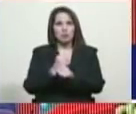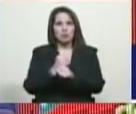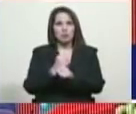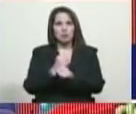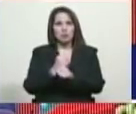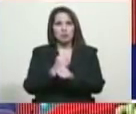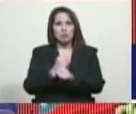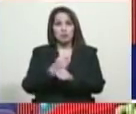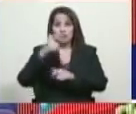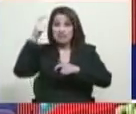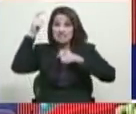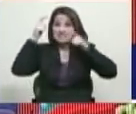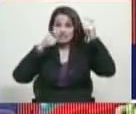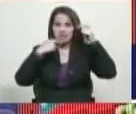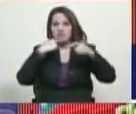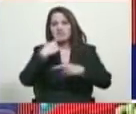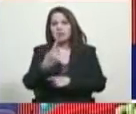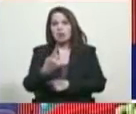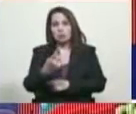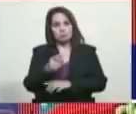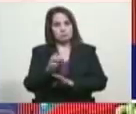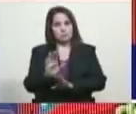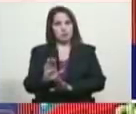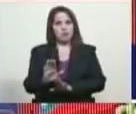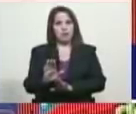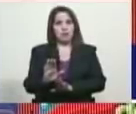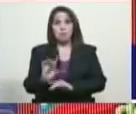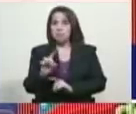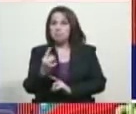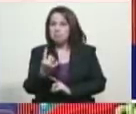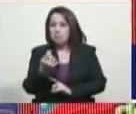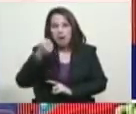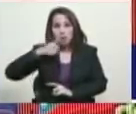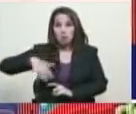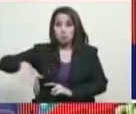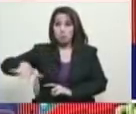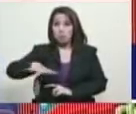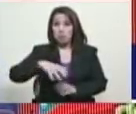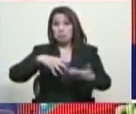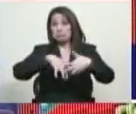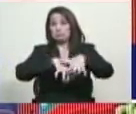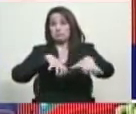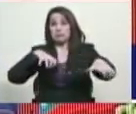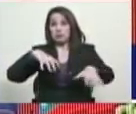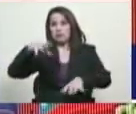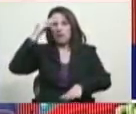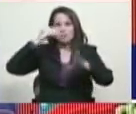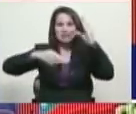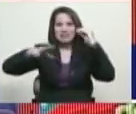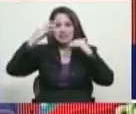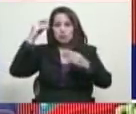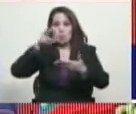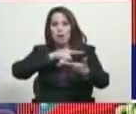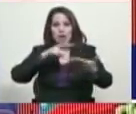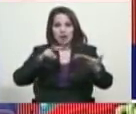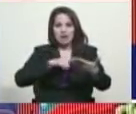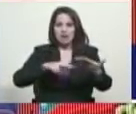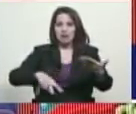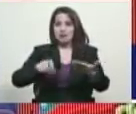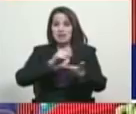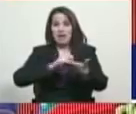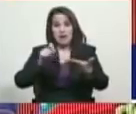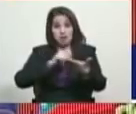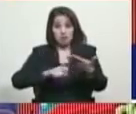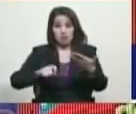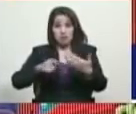el comandante Chávez dijo, bueno, si nuestro pueblo por millones está aprendiendo a leer y escribir, si